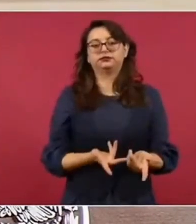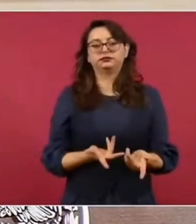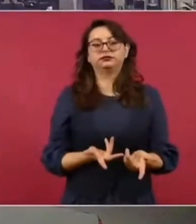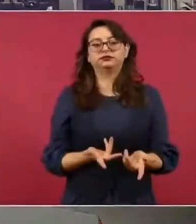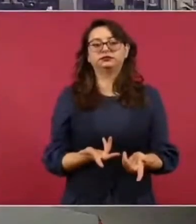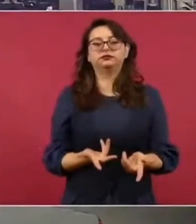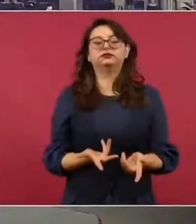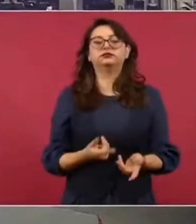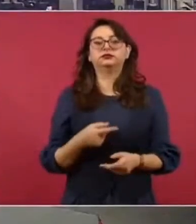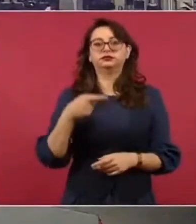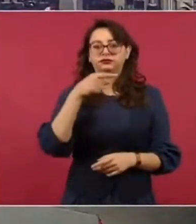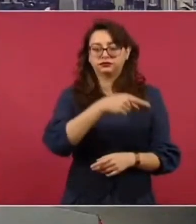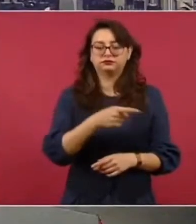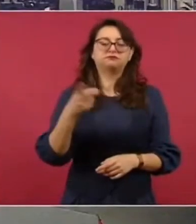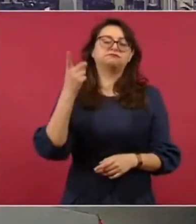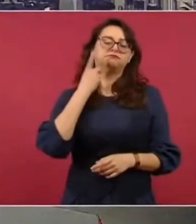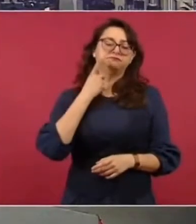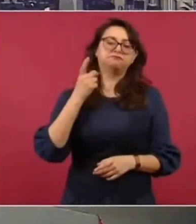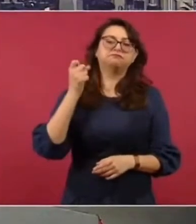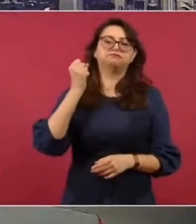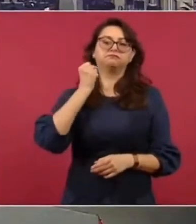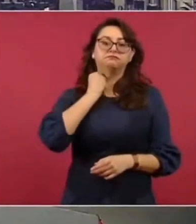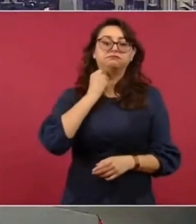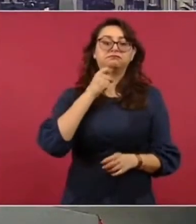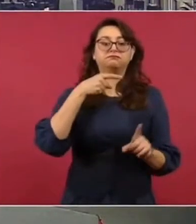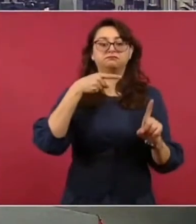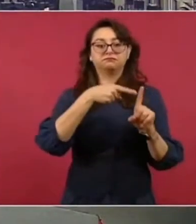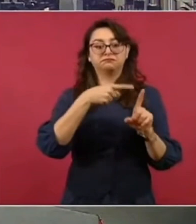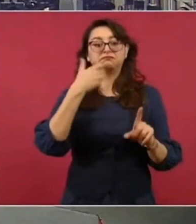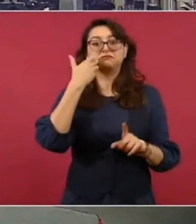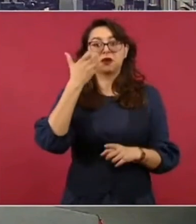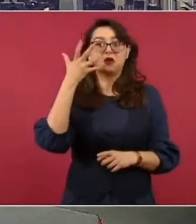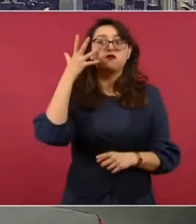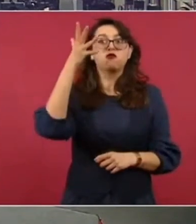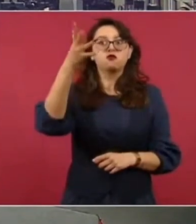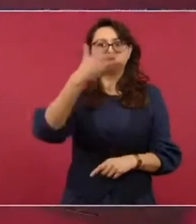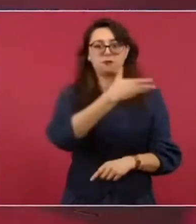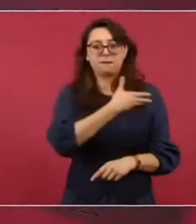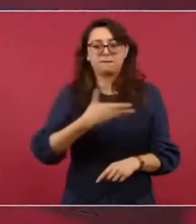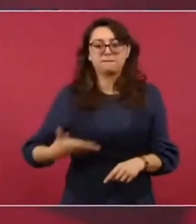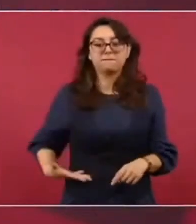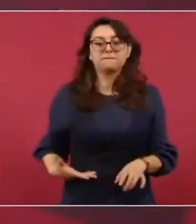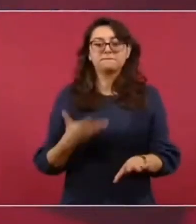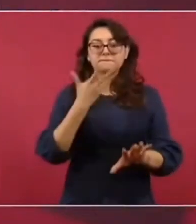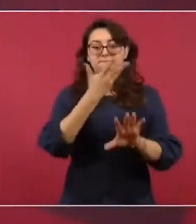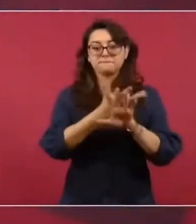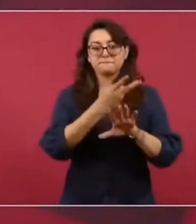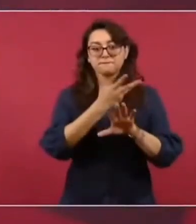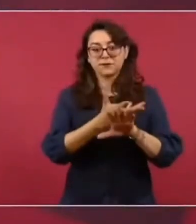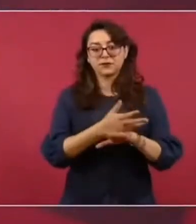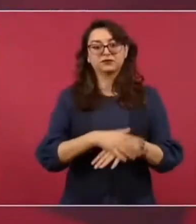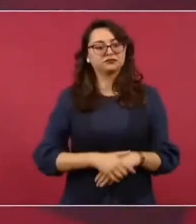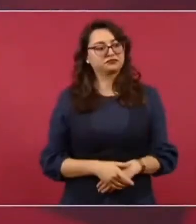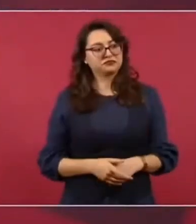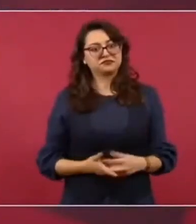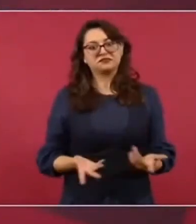legislador, aspirante a la presidencia de Estados Unidos, una